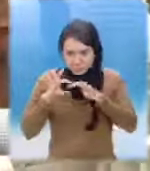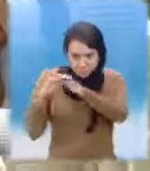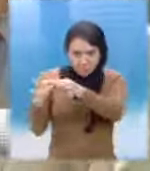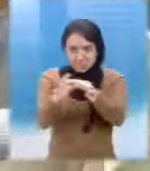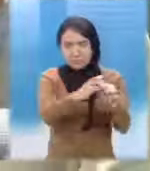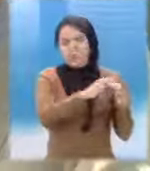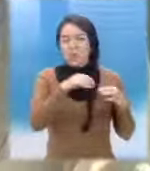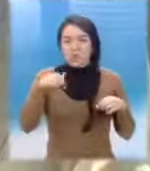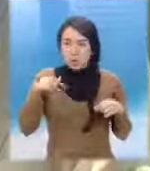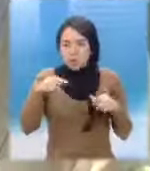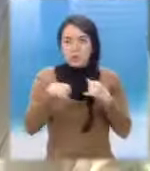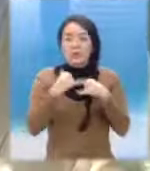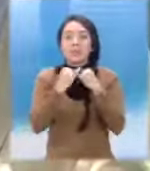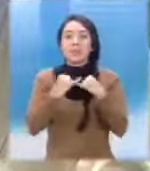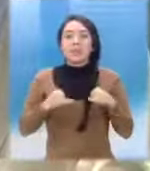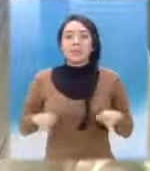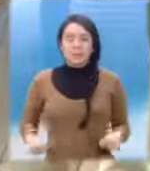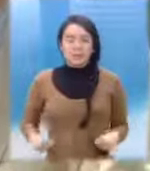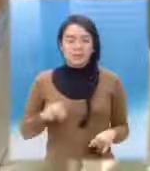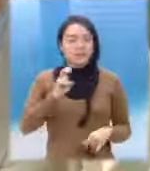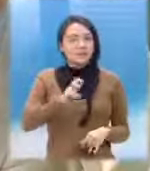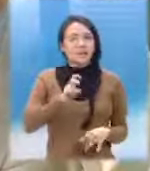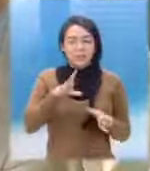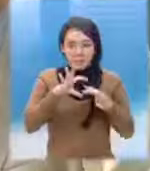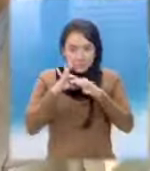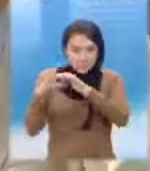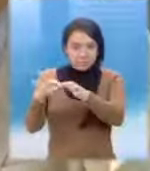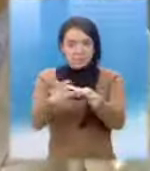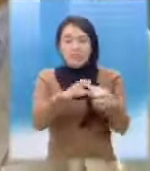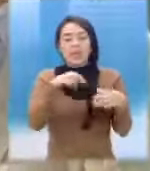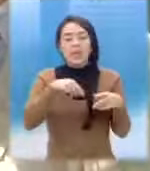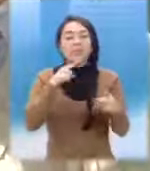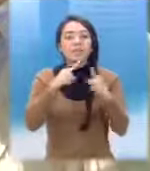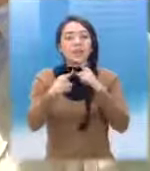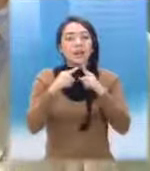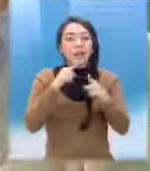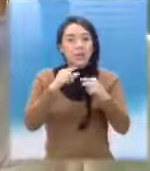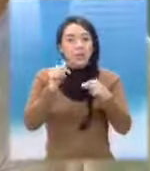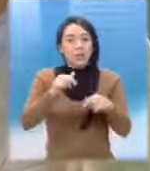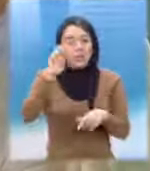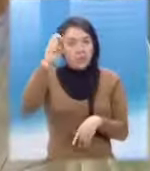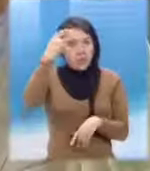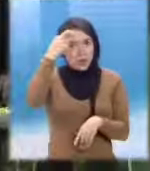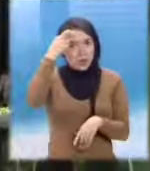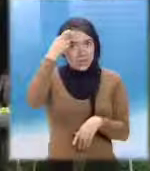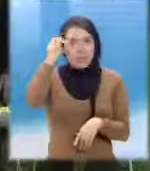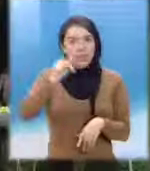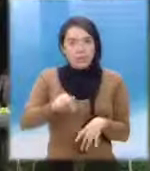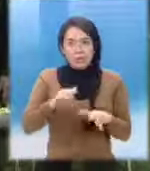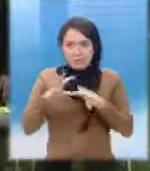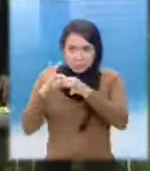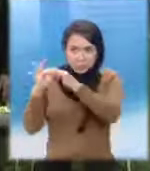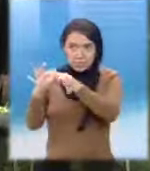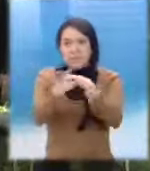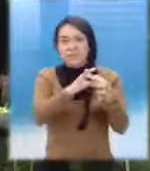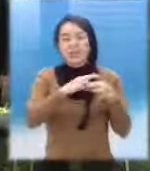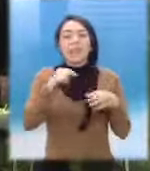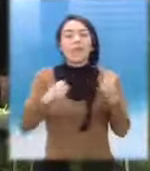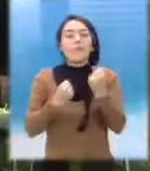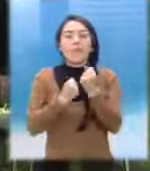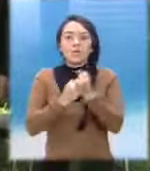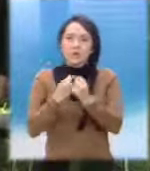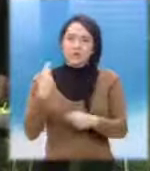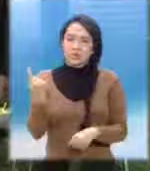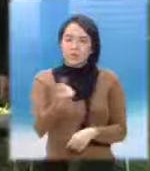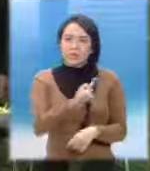Guatemala se han elevado a un nivel de diálogo político y cooperación sin precedentes. La guerra por la independencia mexicana se